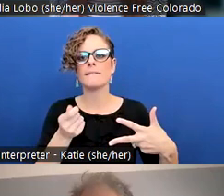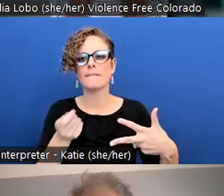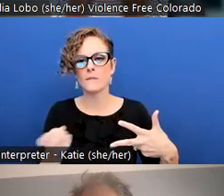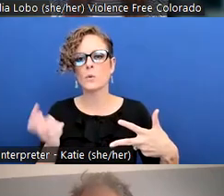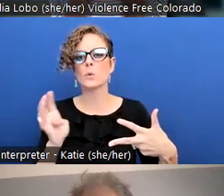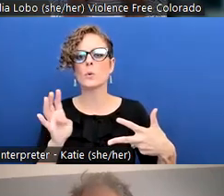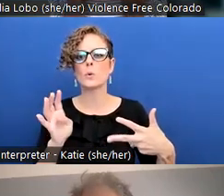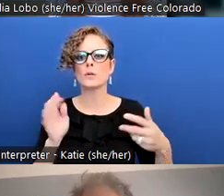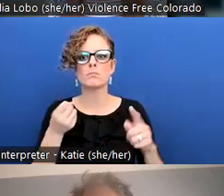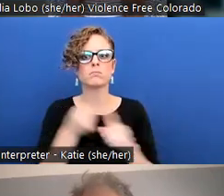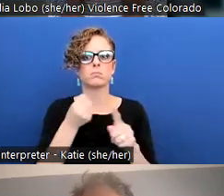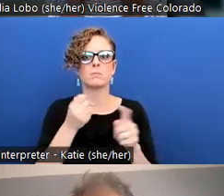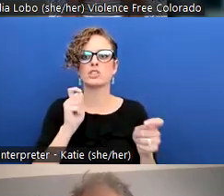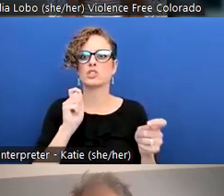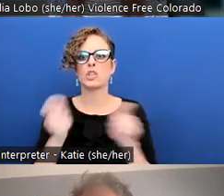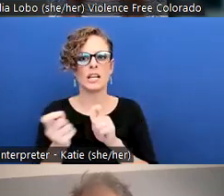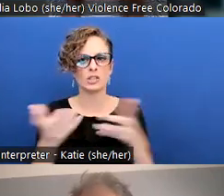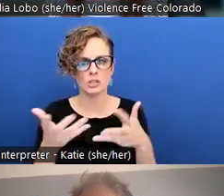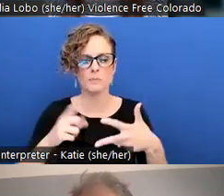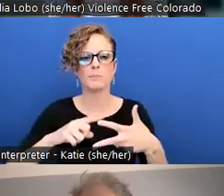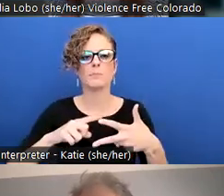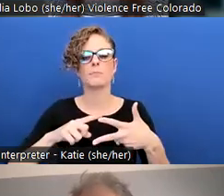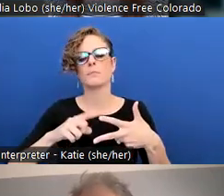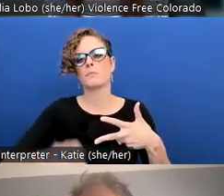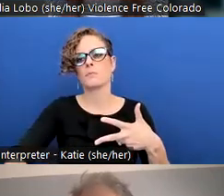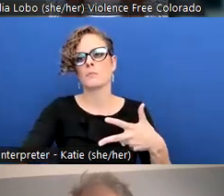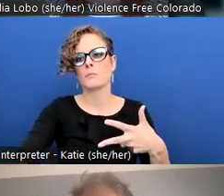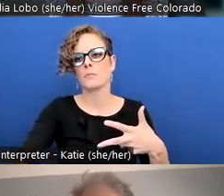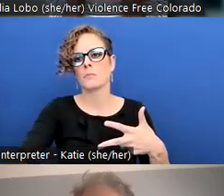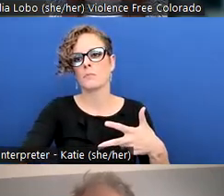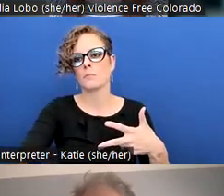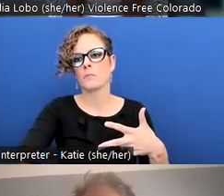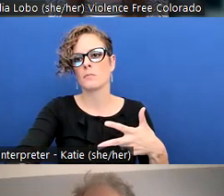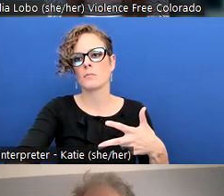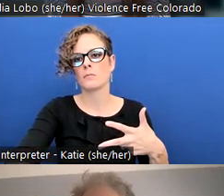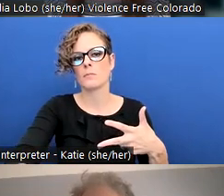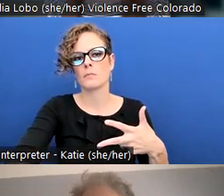mencionar de los cambios importantes.